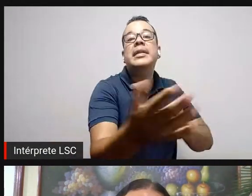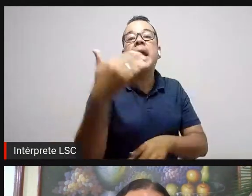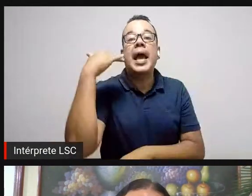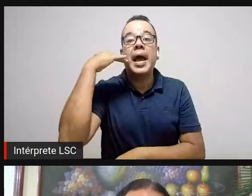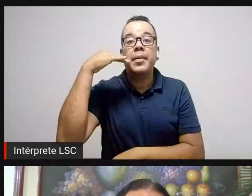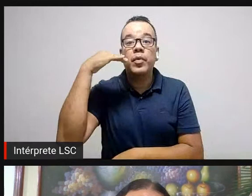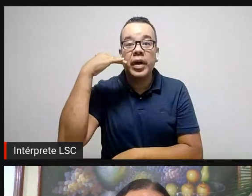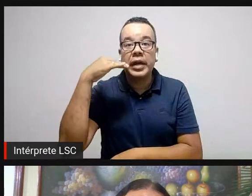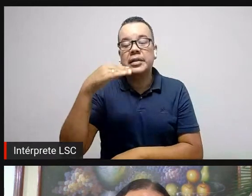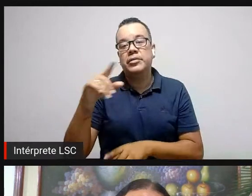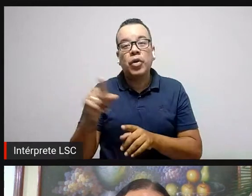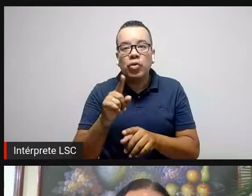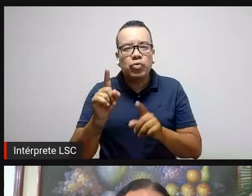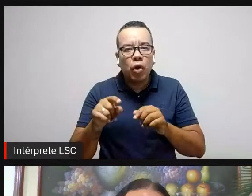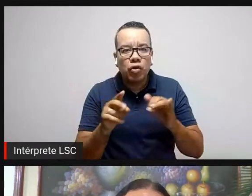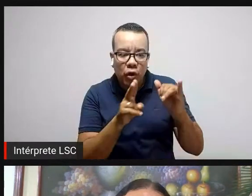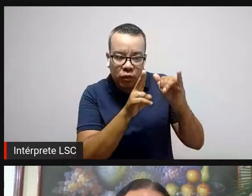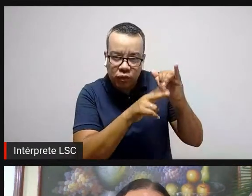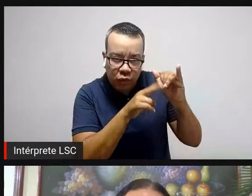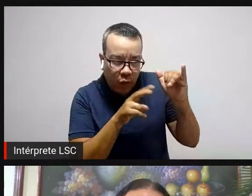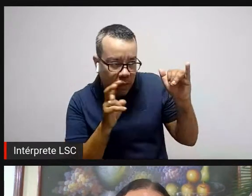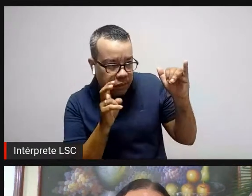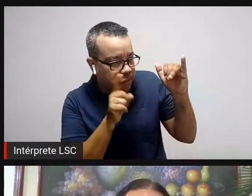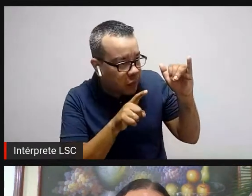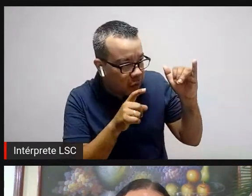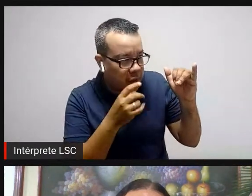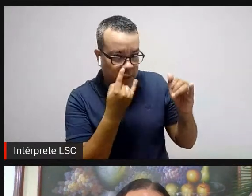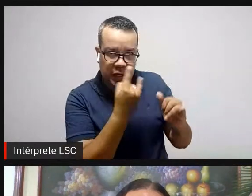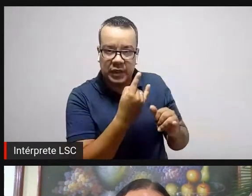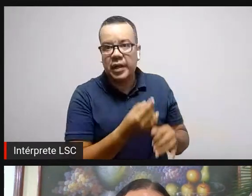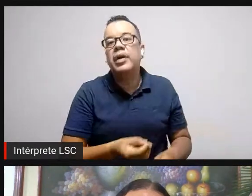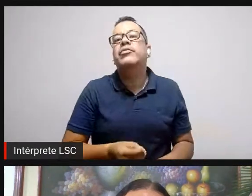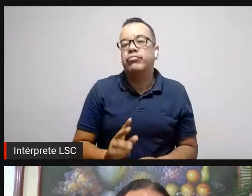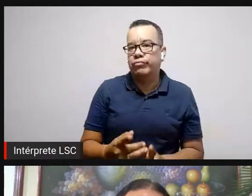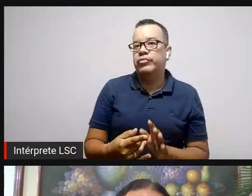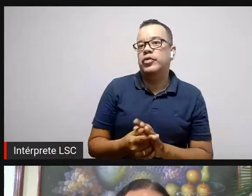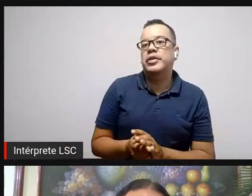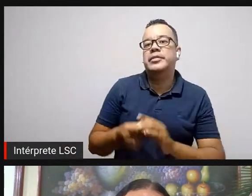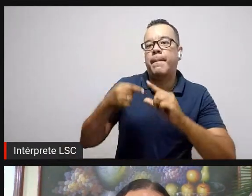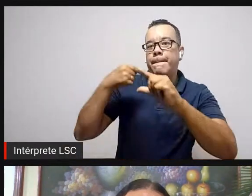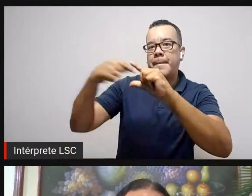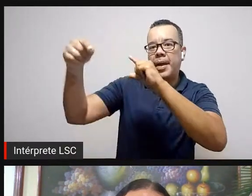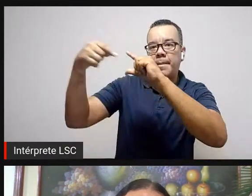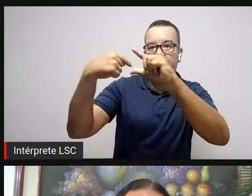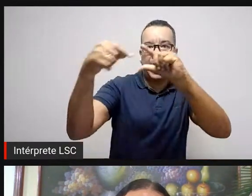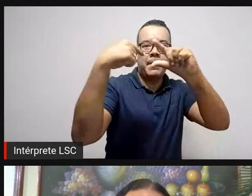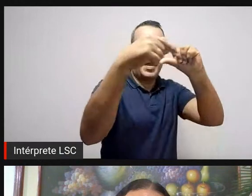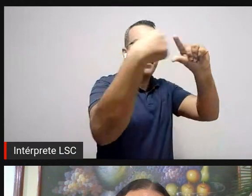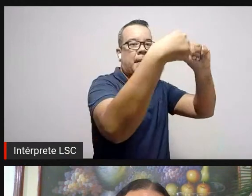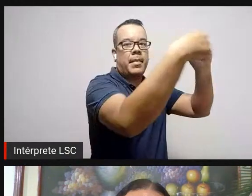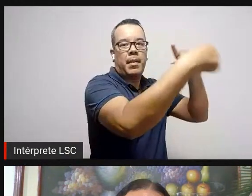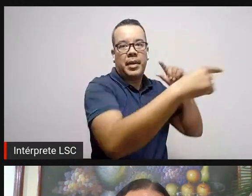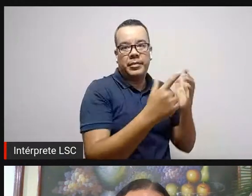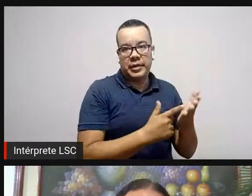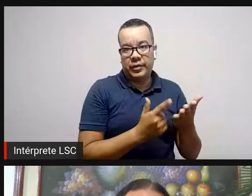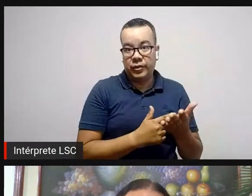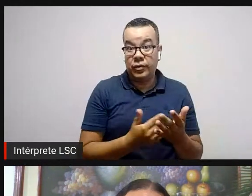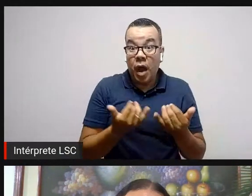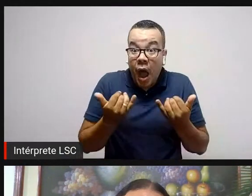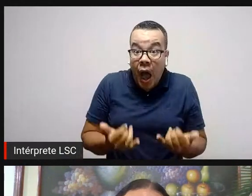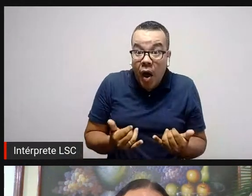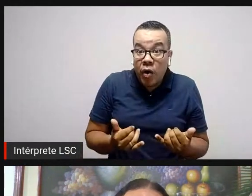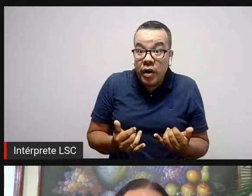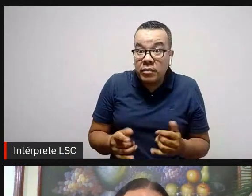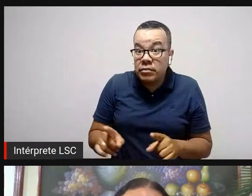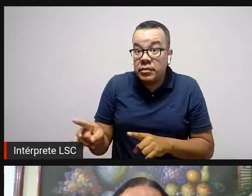podcasts escuchando y estuvieron ahí interesados, se les envió el libro. Ahora es a quienes estén interesados